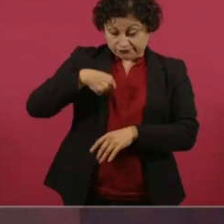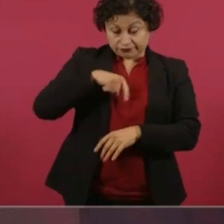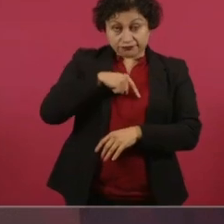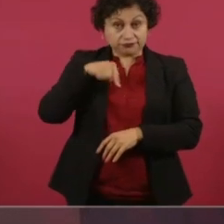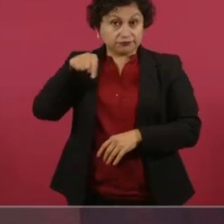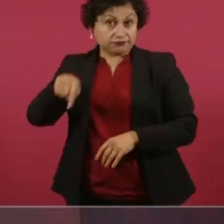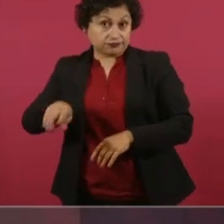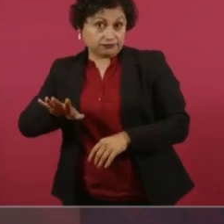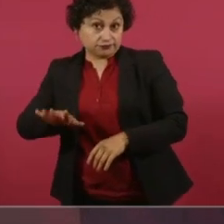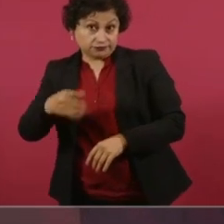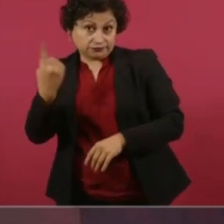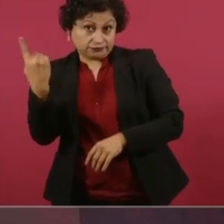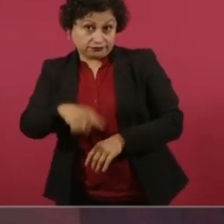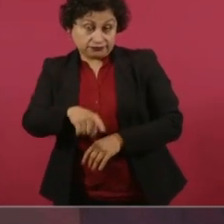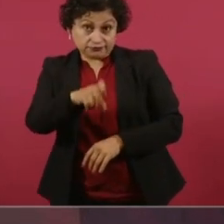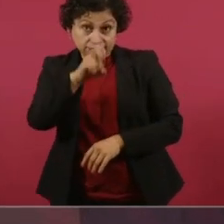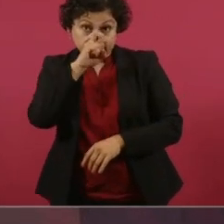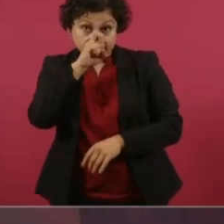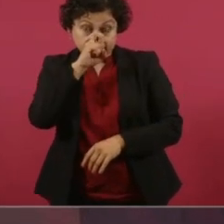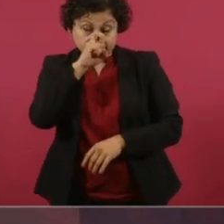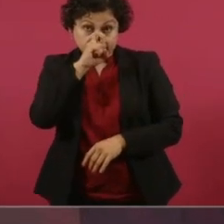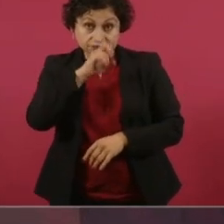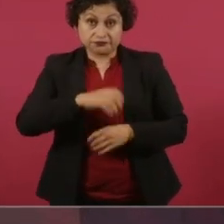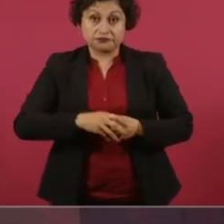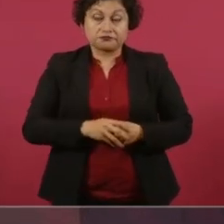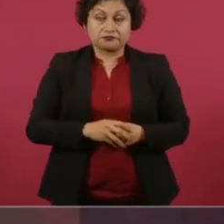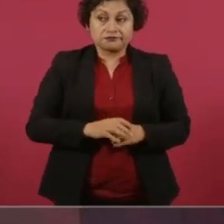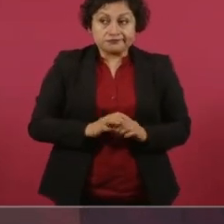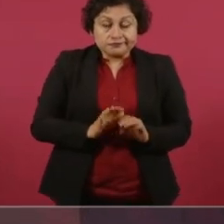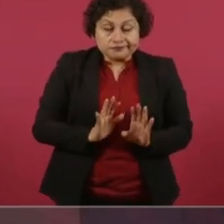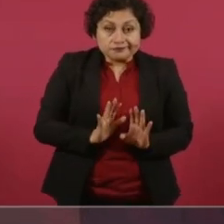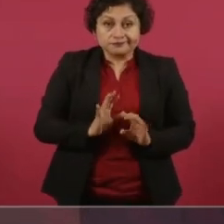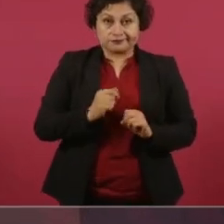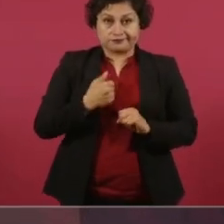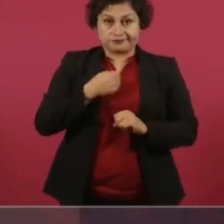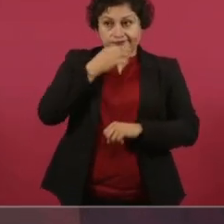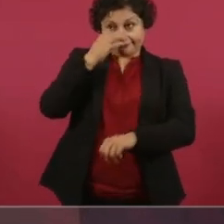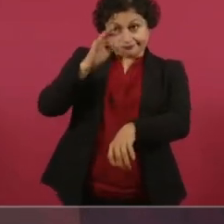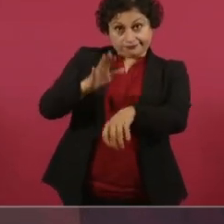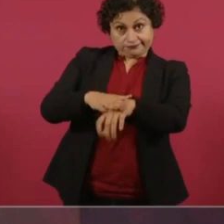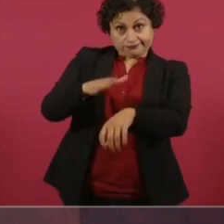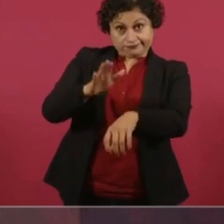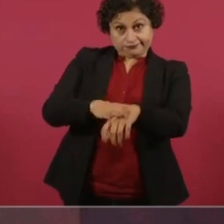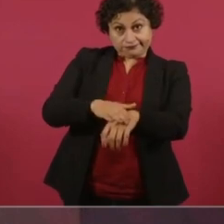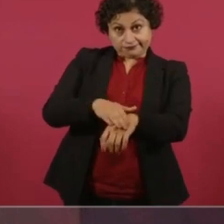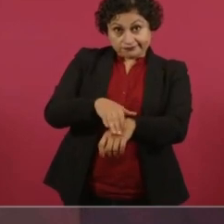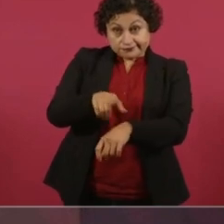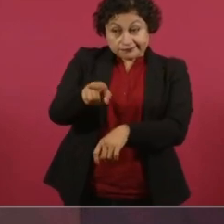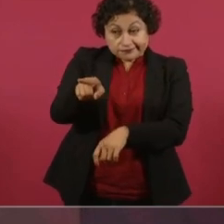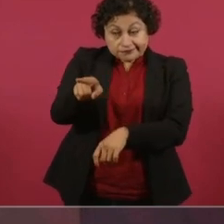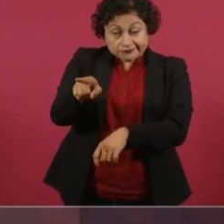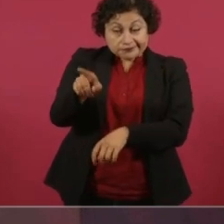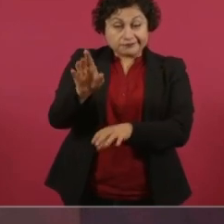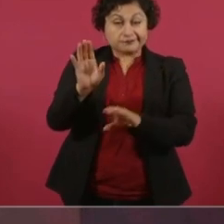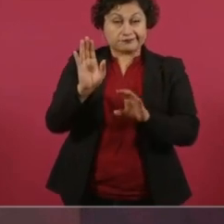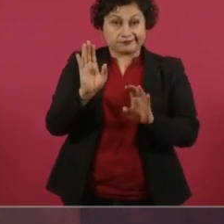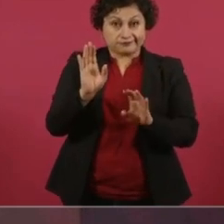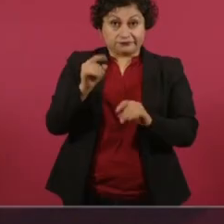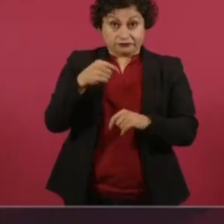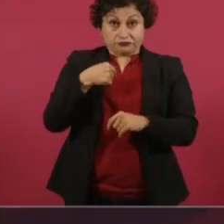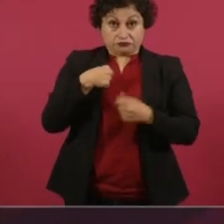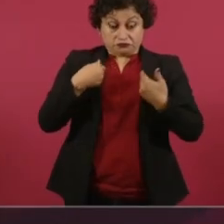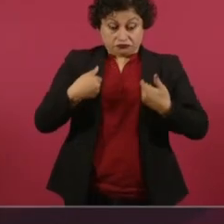Nada más. Le digo a Broso que si yo fuese un dictador, pues él